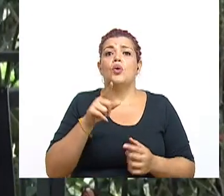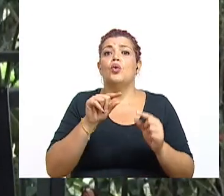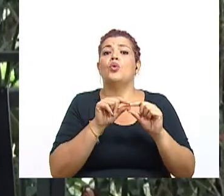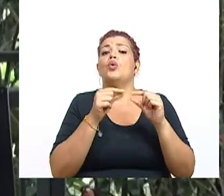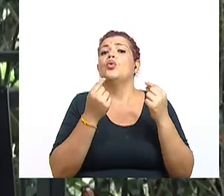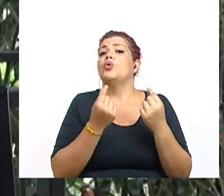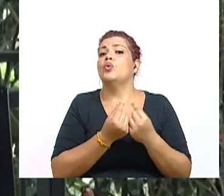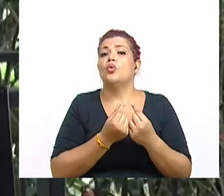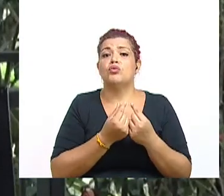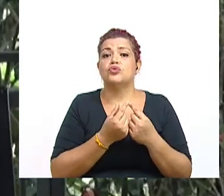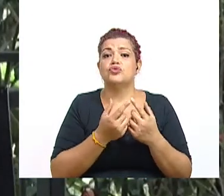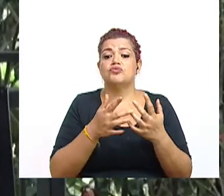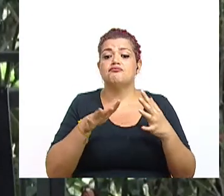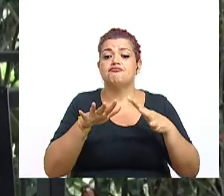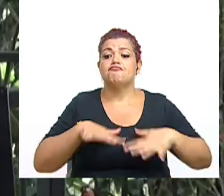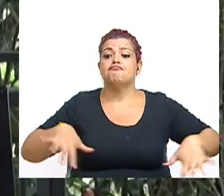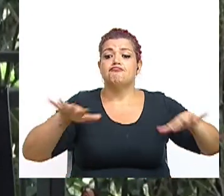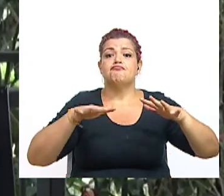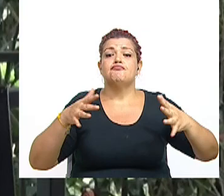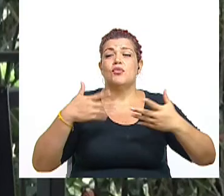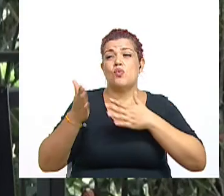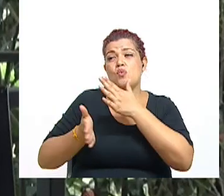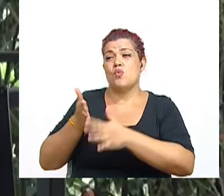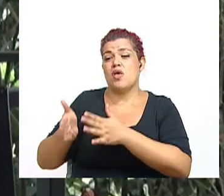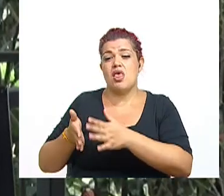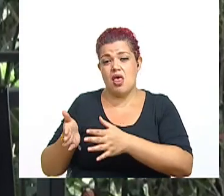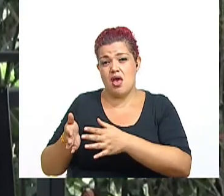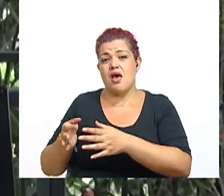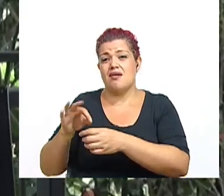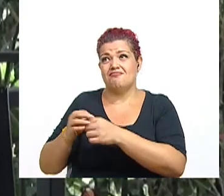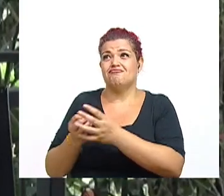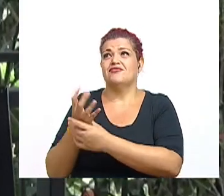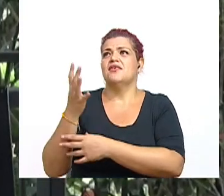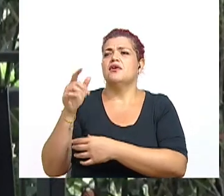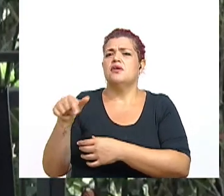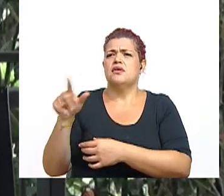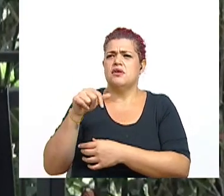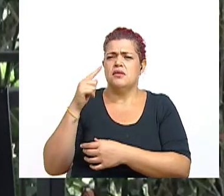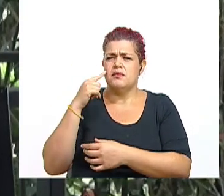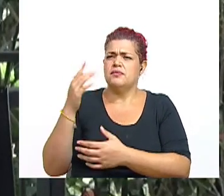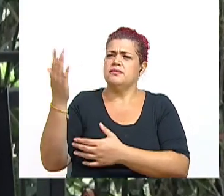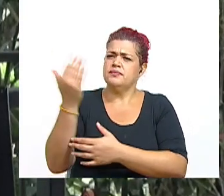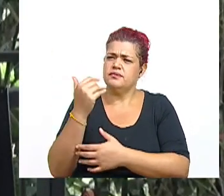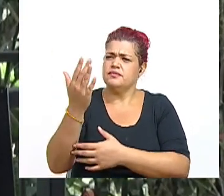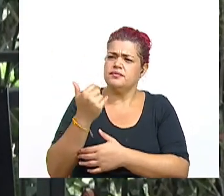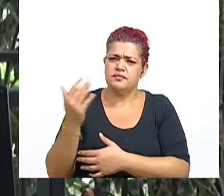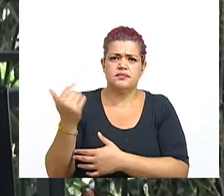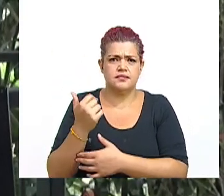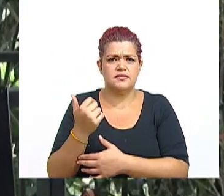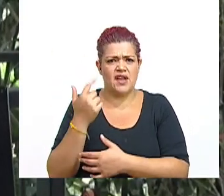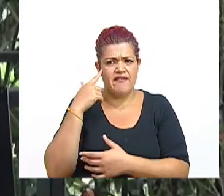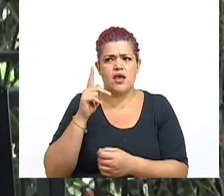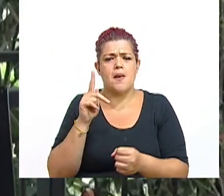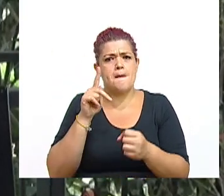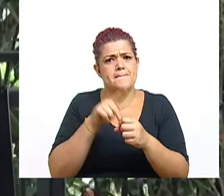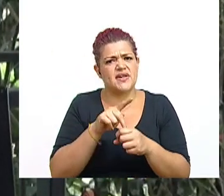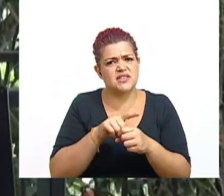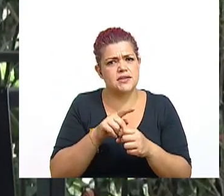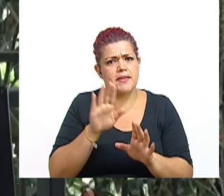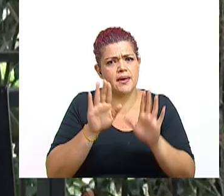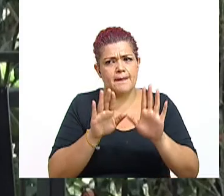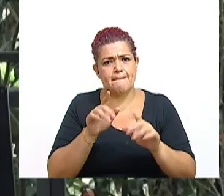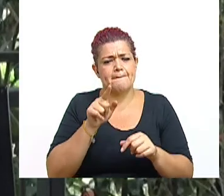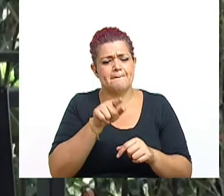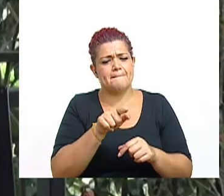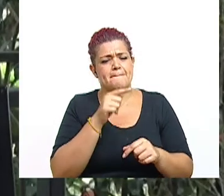grupos ambientalistas sean tomados en cuenta y tengan un nivel participativo importante en la